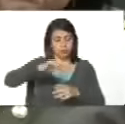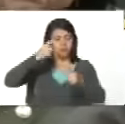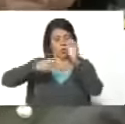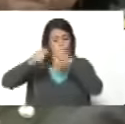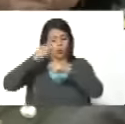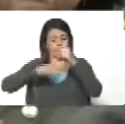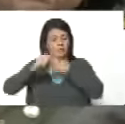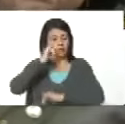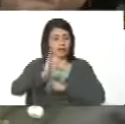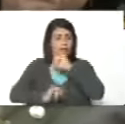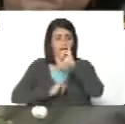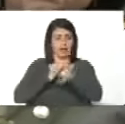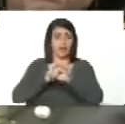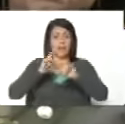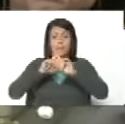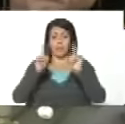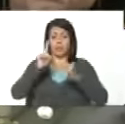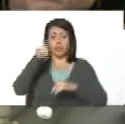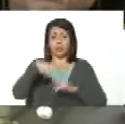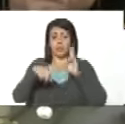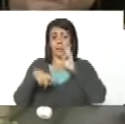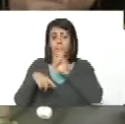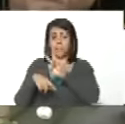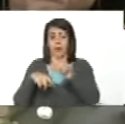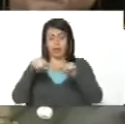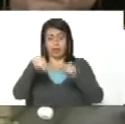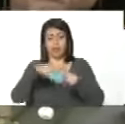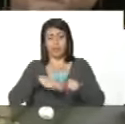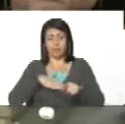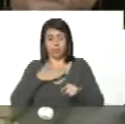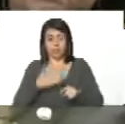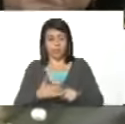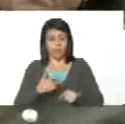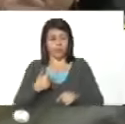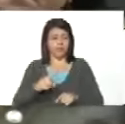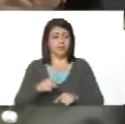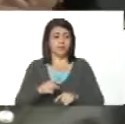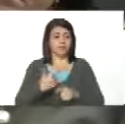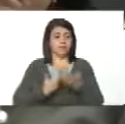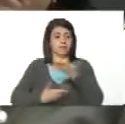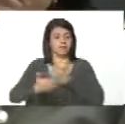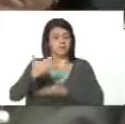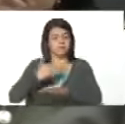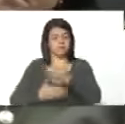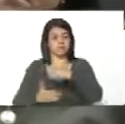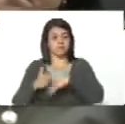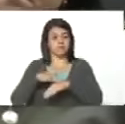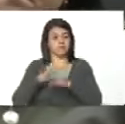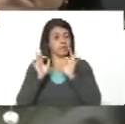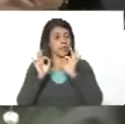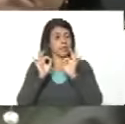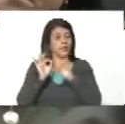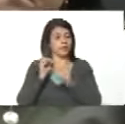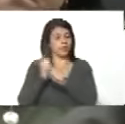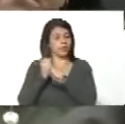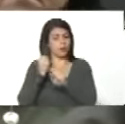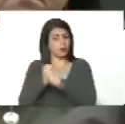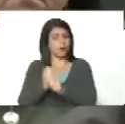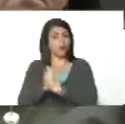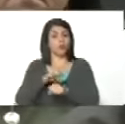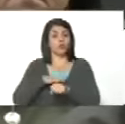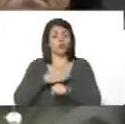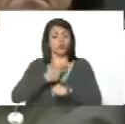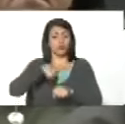comercio internacional, pero también de poder tener una cooperación en áreas estratégicas. Para